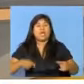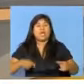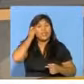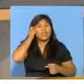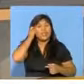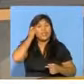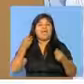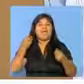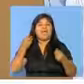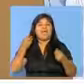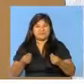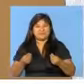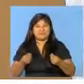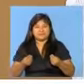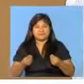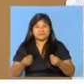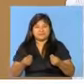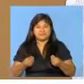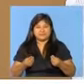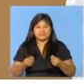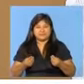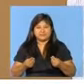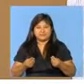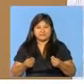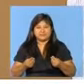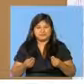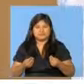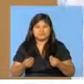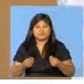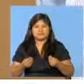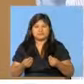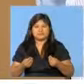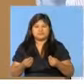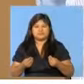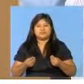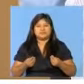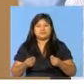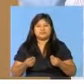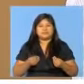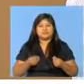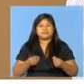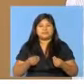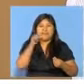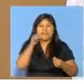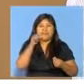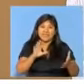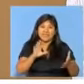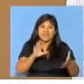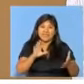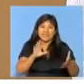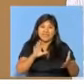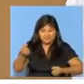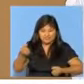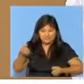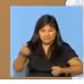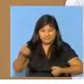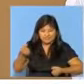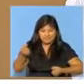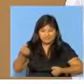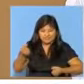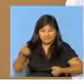chicos bueno este este prototipo nace con la necesidad de crear un vehículo atracción electro hidráulica